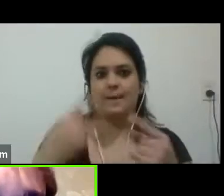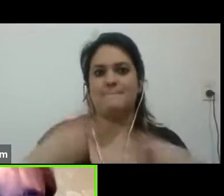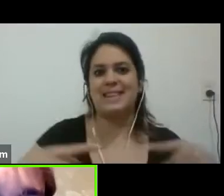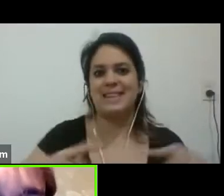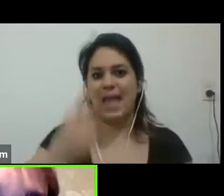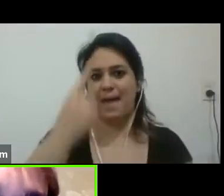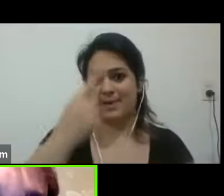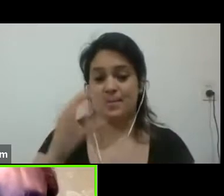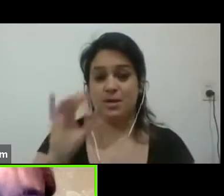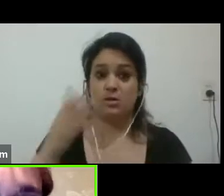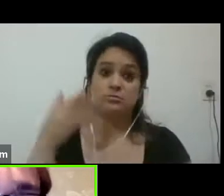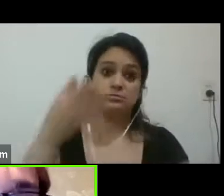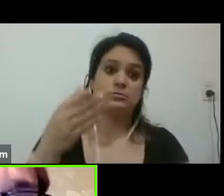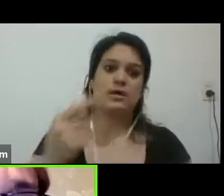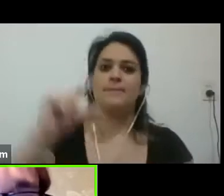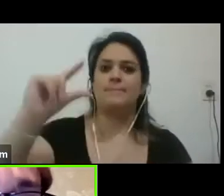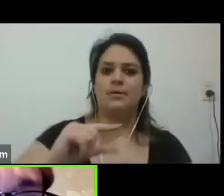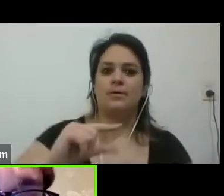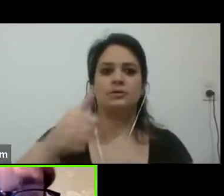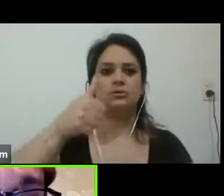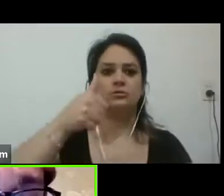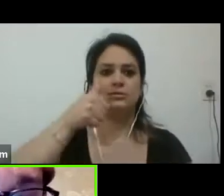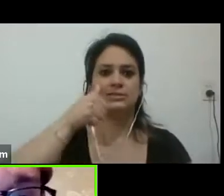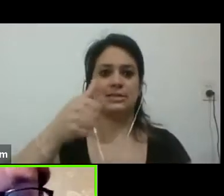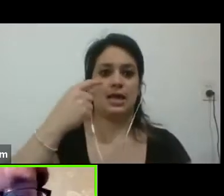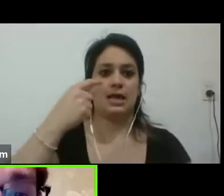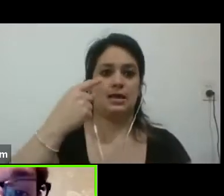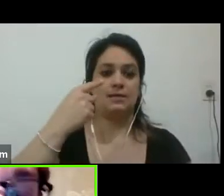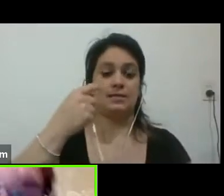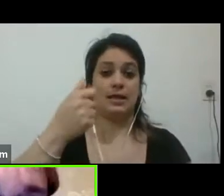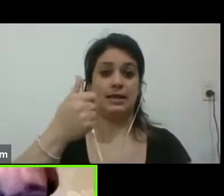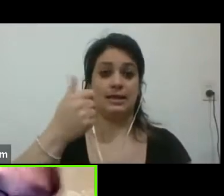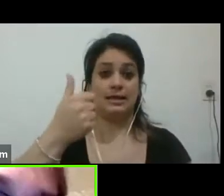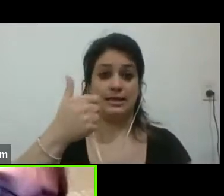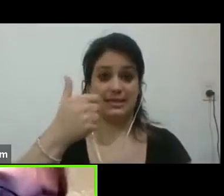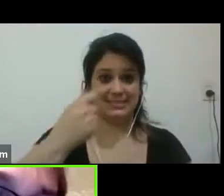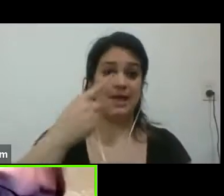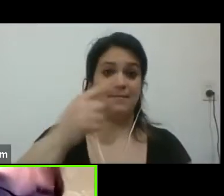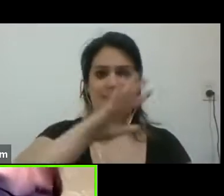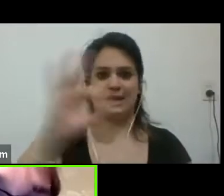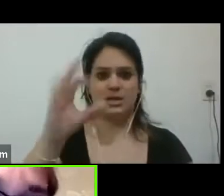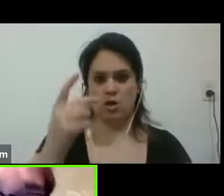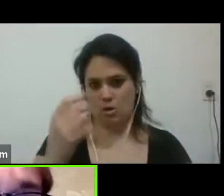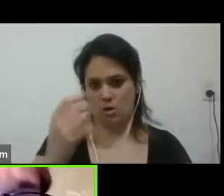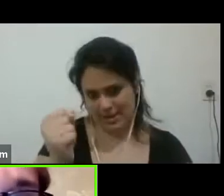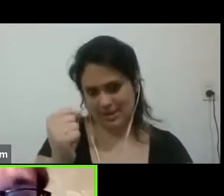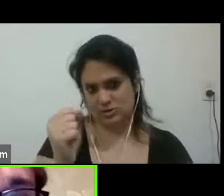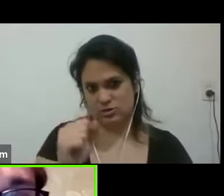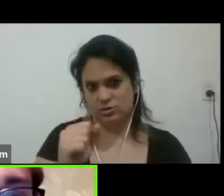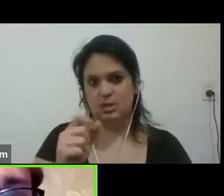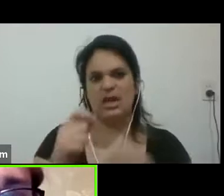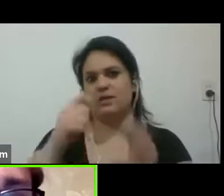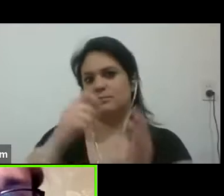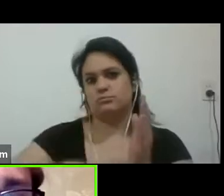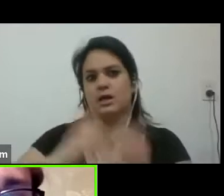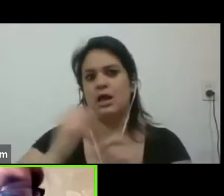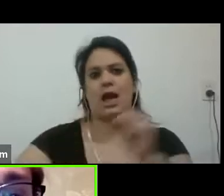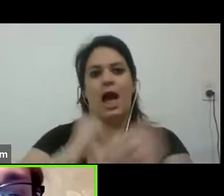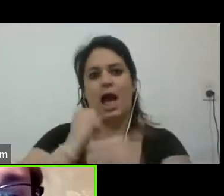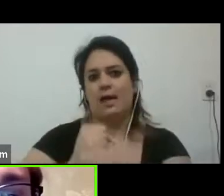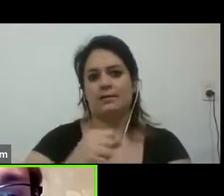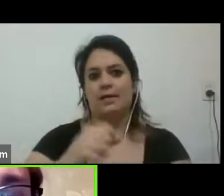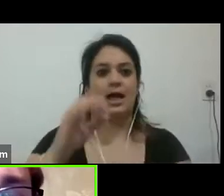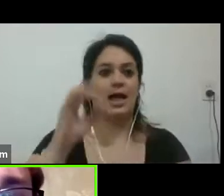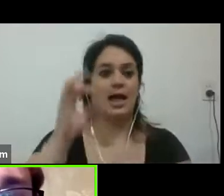tiene un costo menor que es de 6 mil 500 pesos y la misma el mismo valor en cuanto a la matrícula hasta el 30 de septiembre